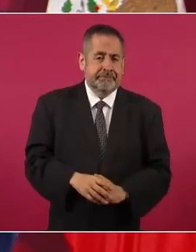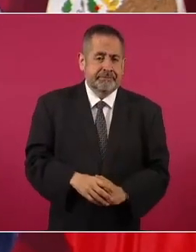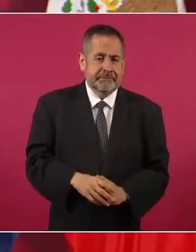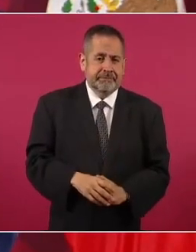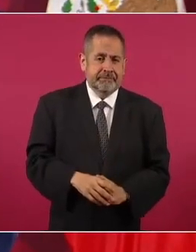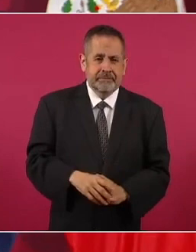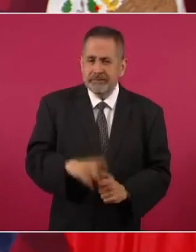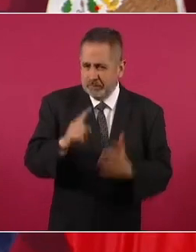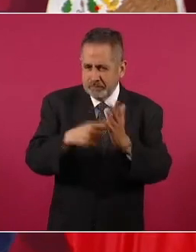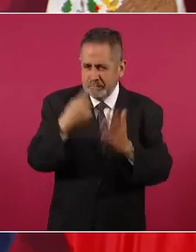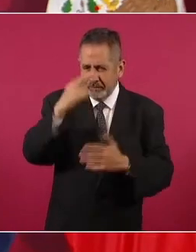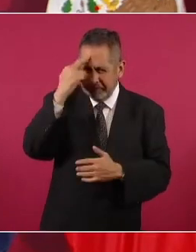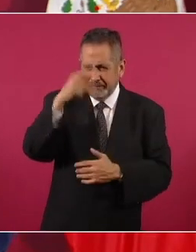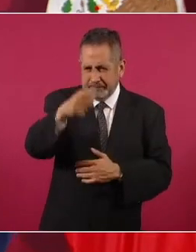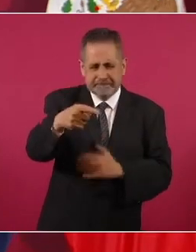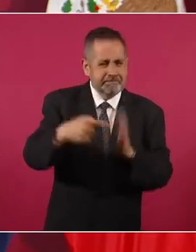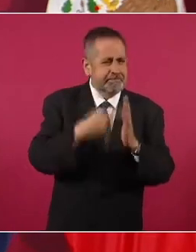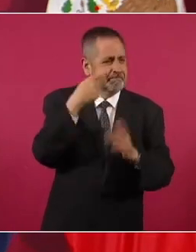Una vez